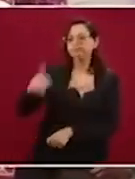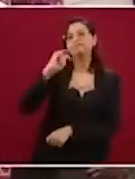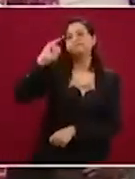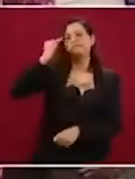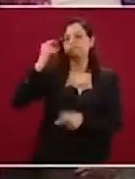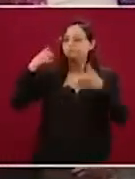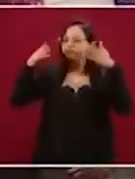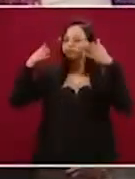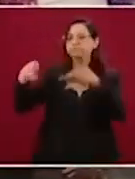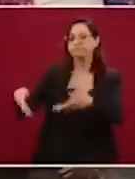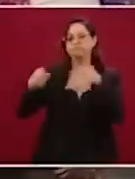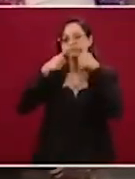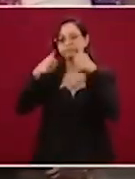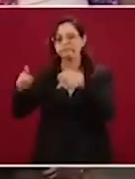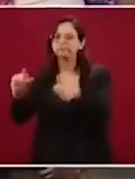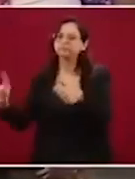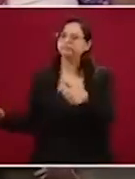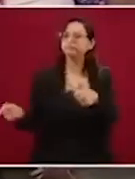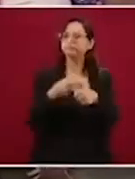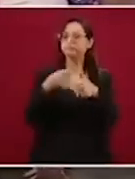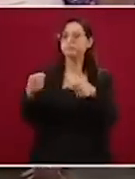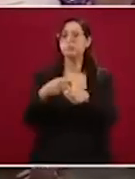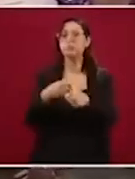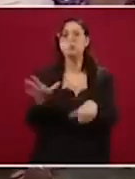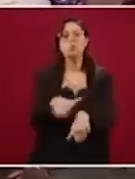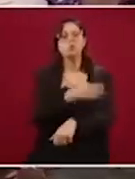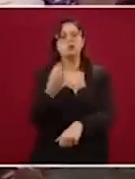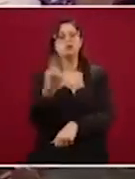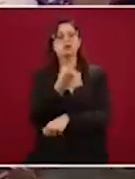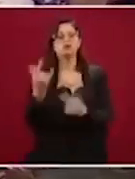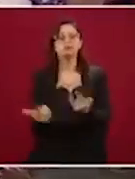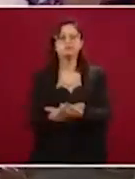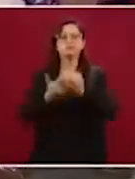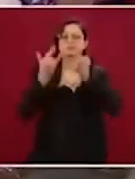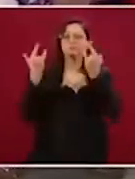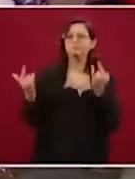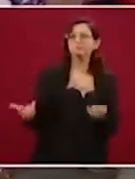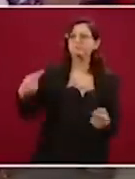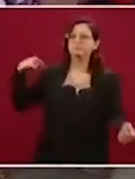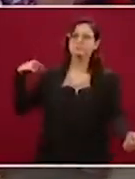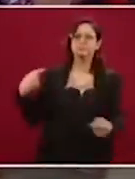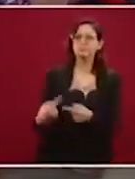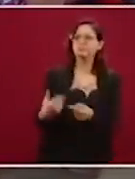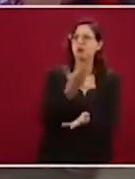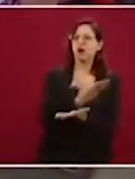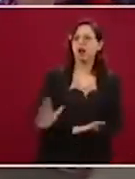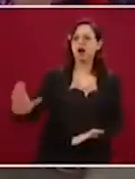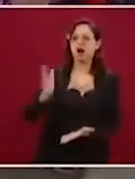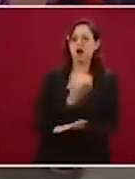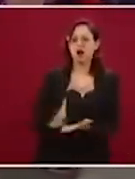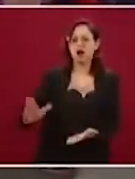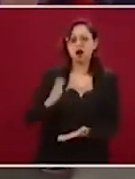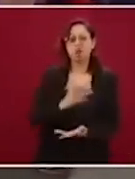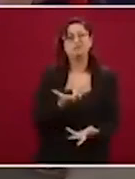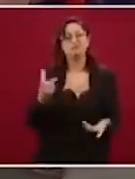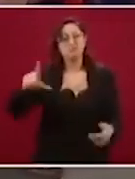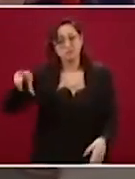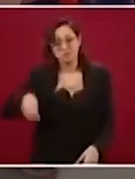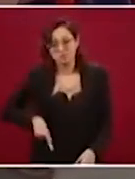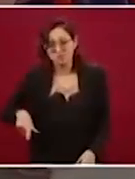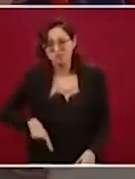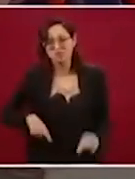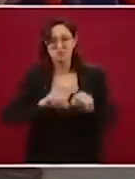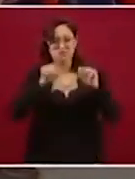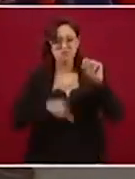quienes han sido marginados históricamente y con los que la nación tiene una deuda la labor nuestra